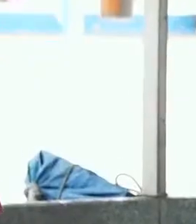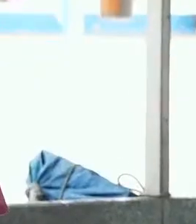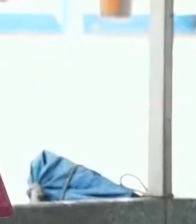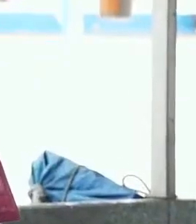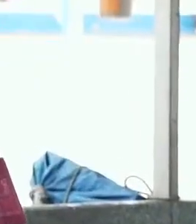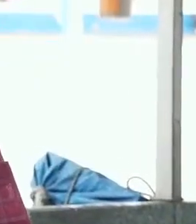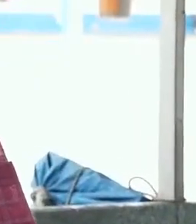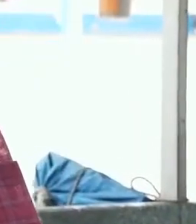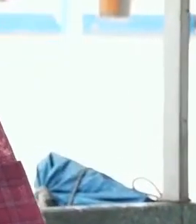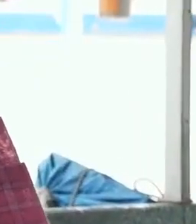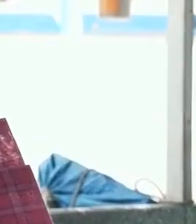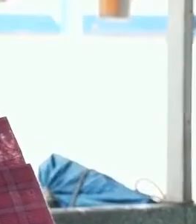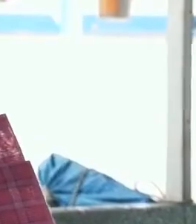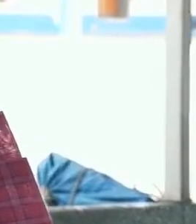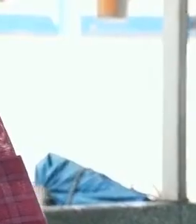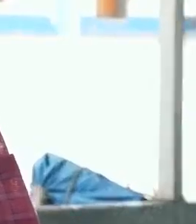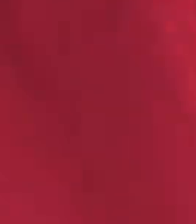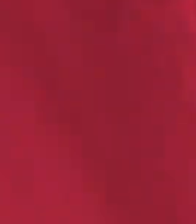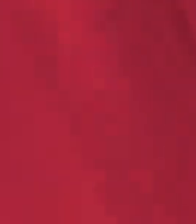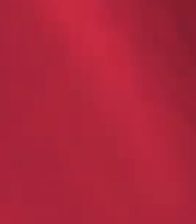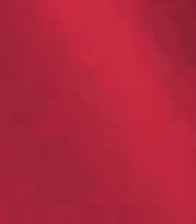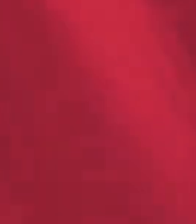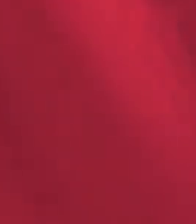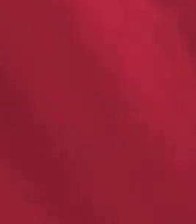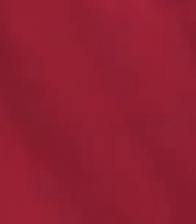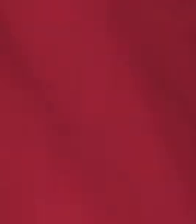coronavirus.gov.mx. Juntos saldremos adelante.